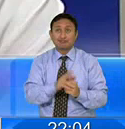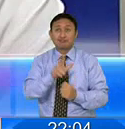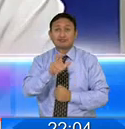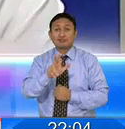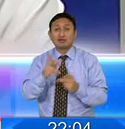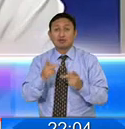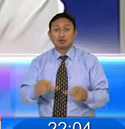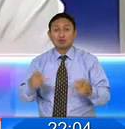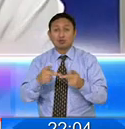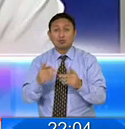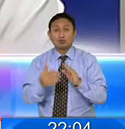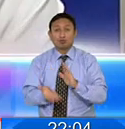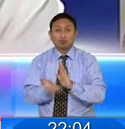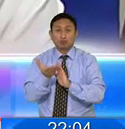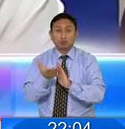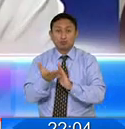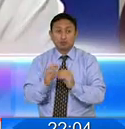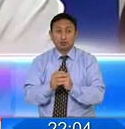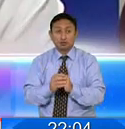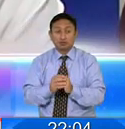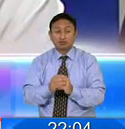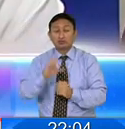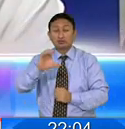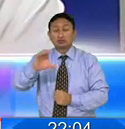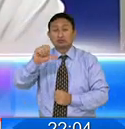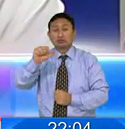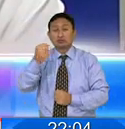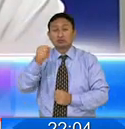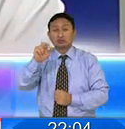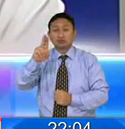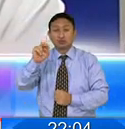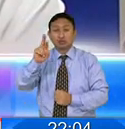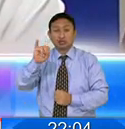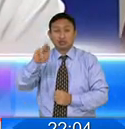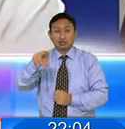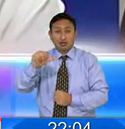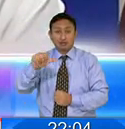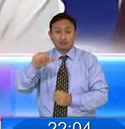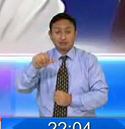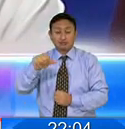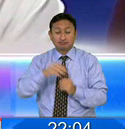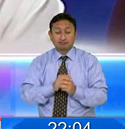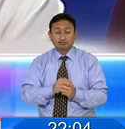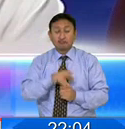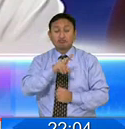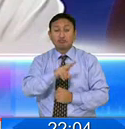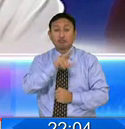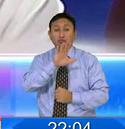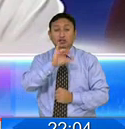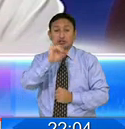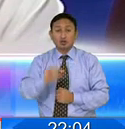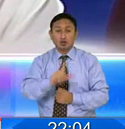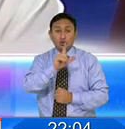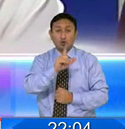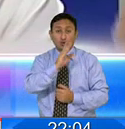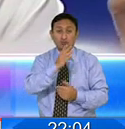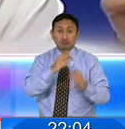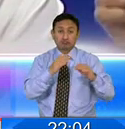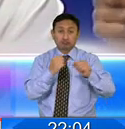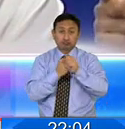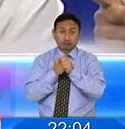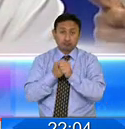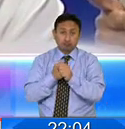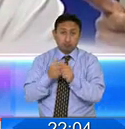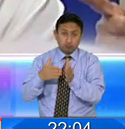que estarán tanto en la Casuarina como en la parada de la 25 de julio en la Metrovía, y